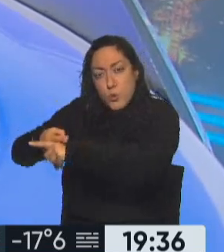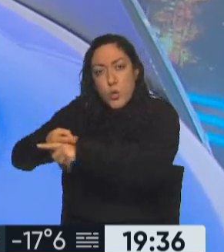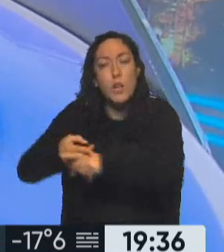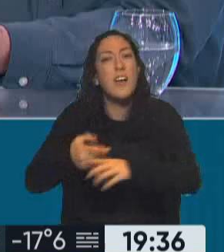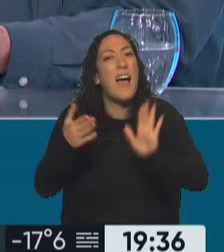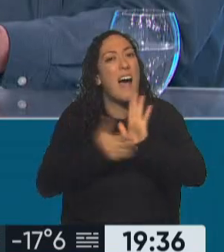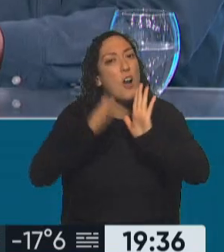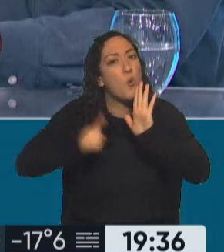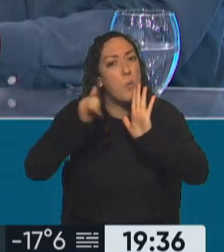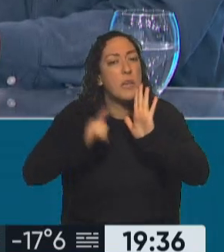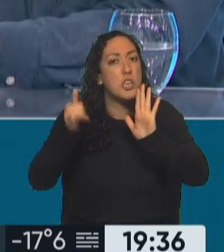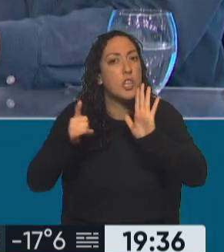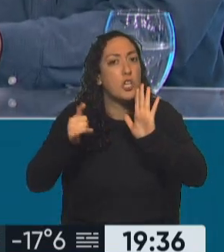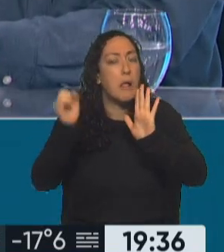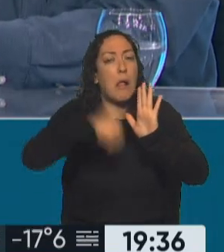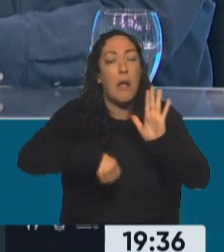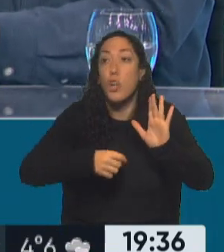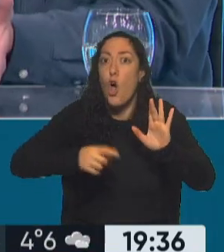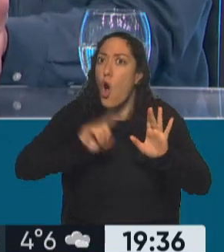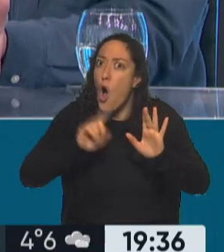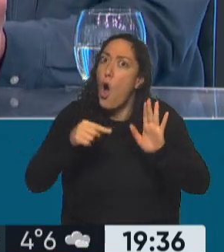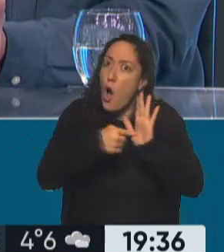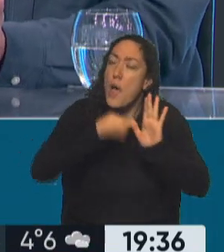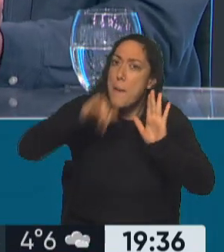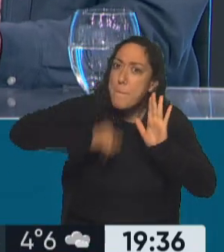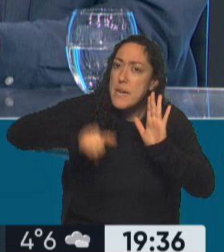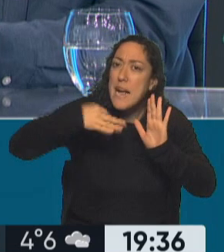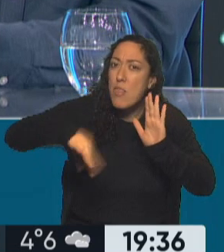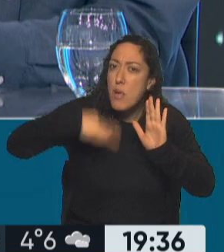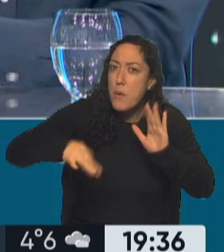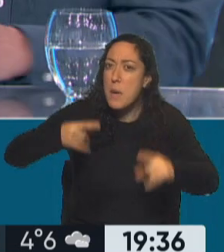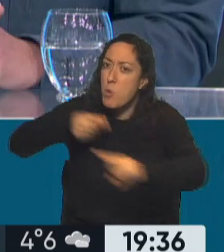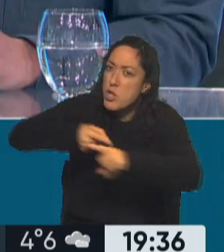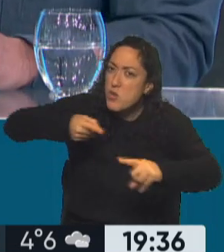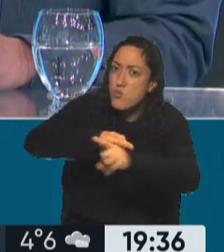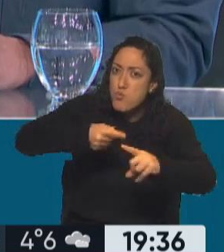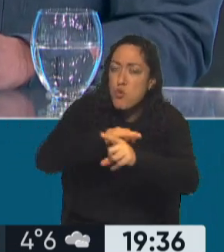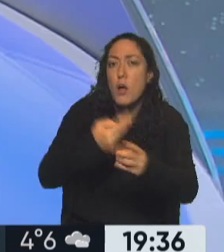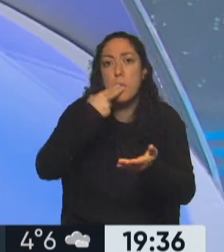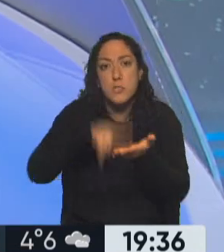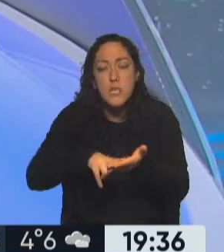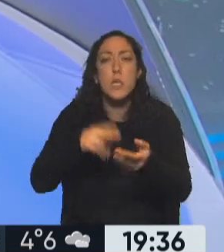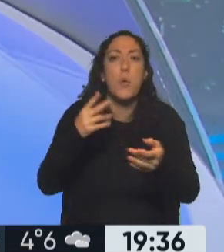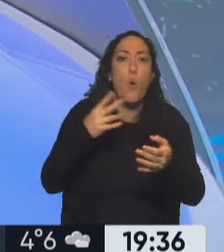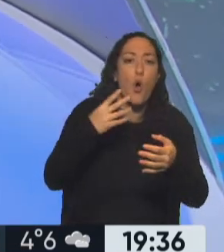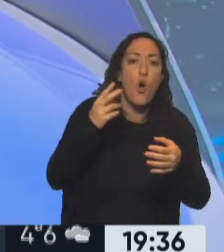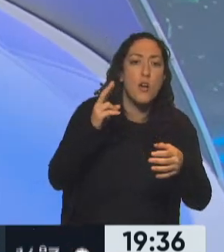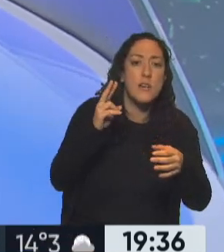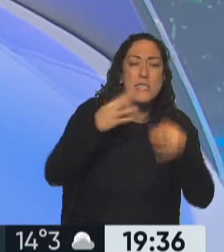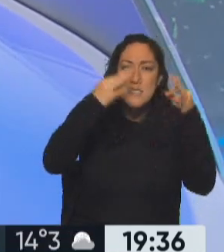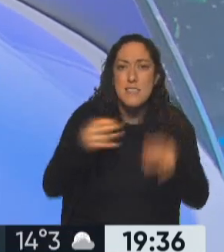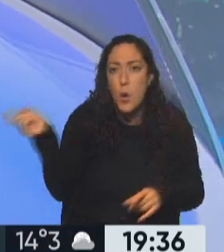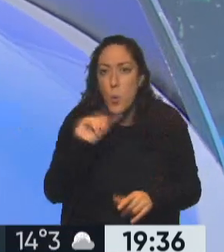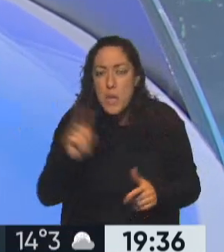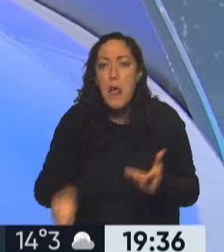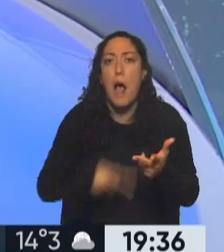argumentos que yo creo que hay que explicar, que hay que meterse ahí, y creo que efectivamente hay que dar esa discusión. El caso impositivo, inseguridad, por ejemplo, estoy pensando, ¿qué otro eje